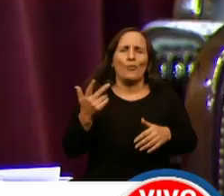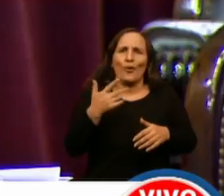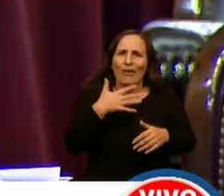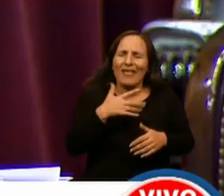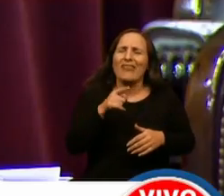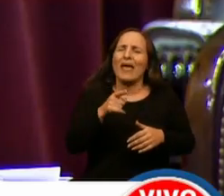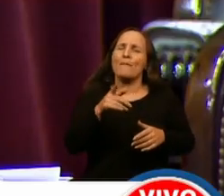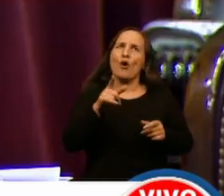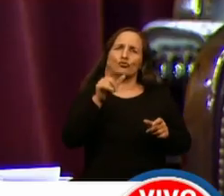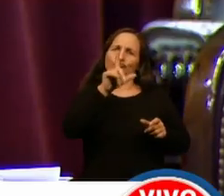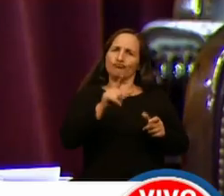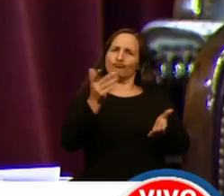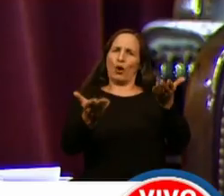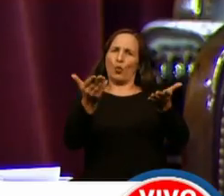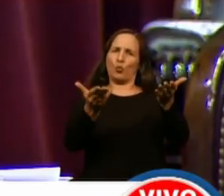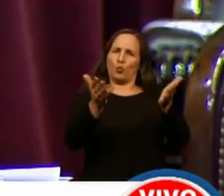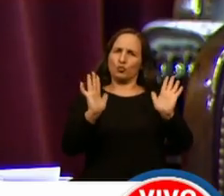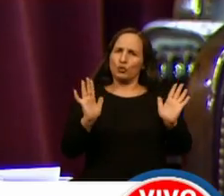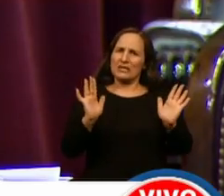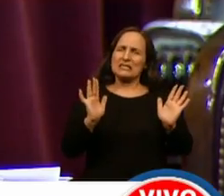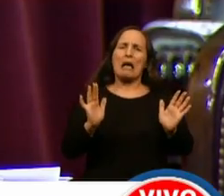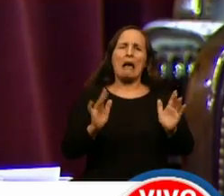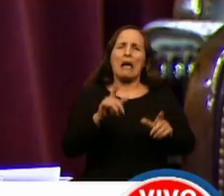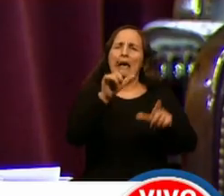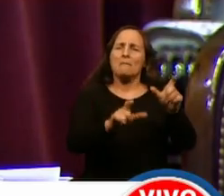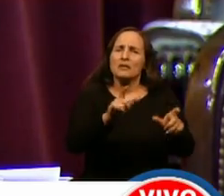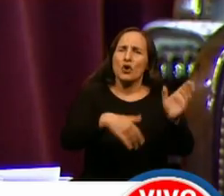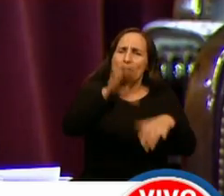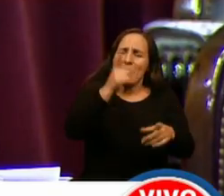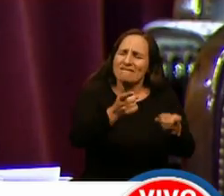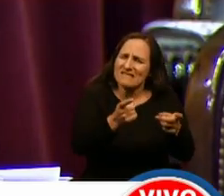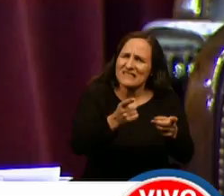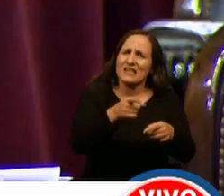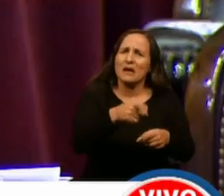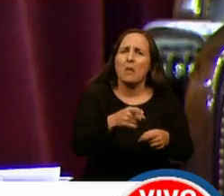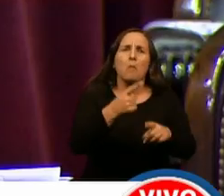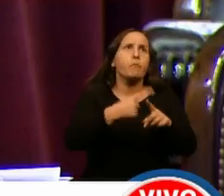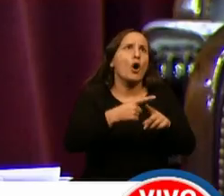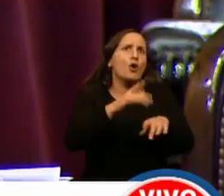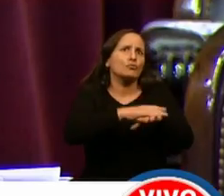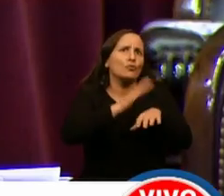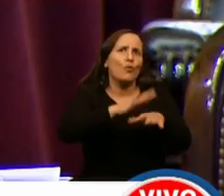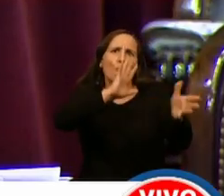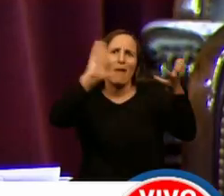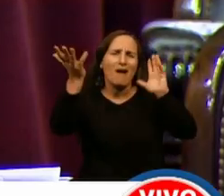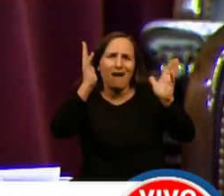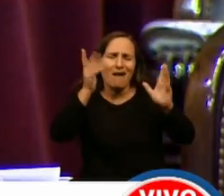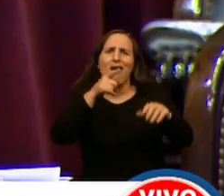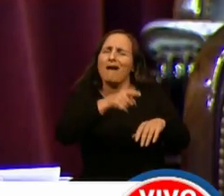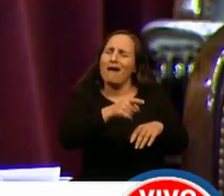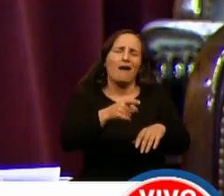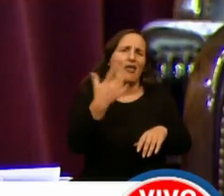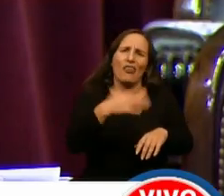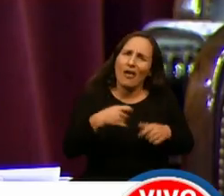toda justicia buscar que aquellos que son más vulnerables en este caso por razones climáticas reciban el